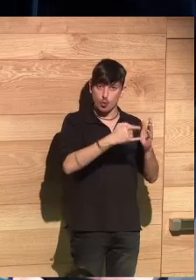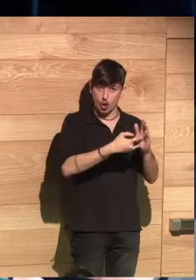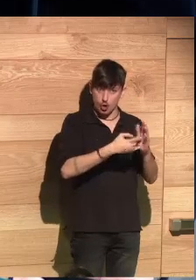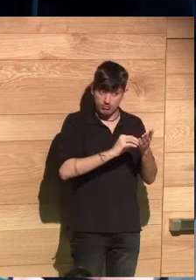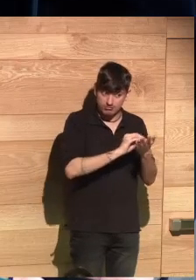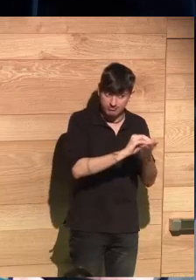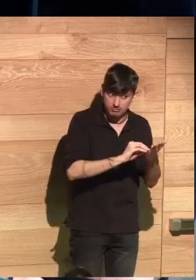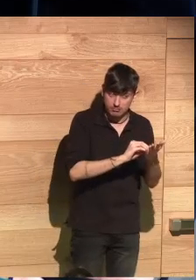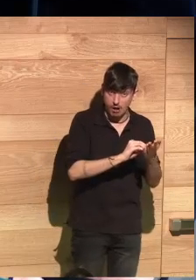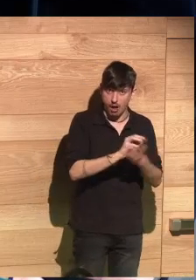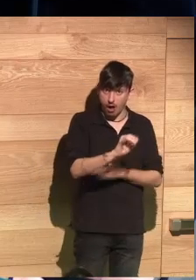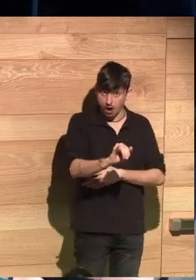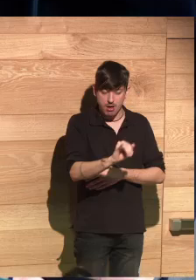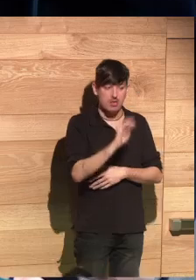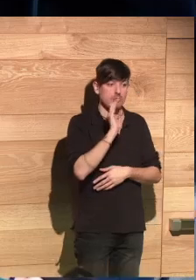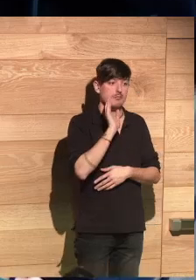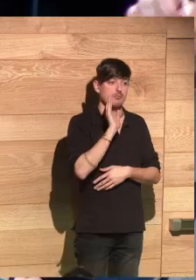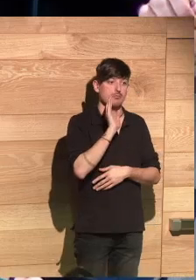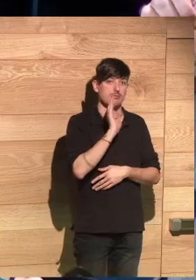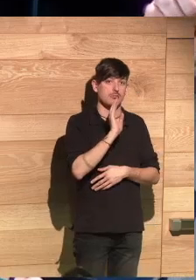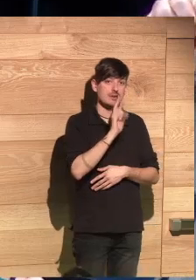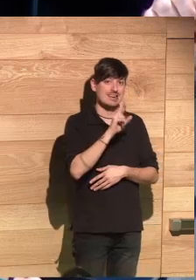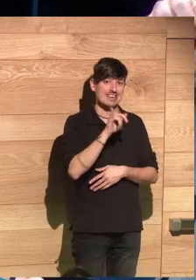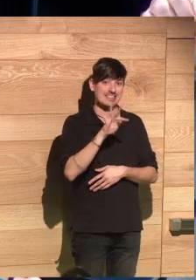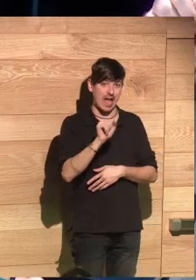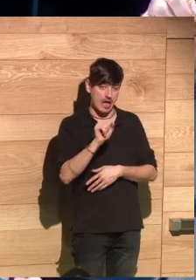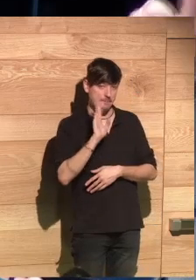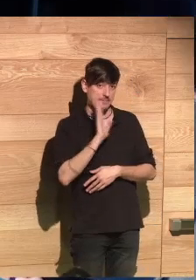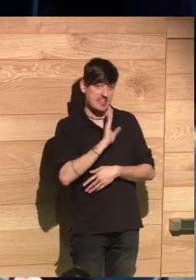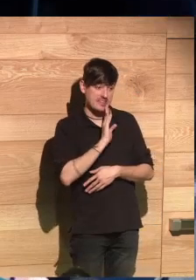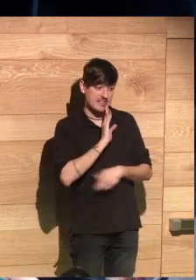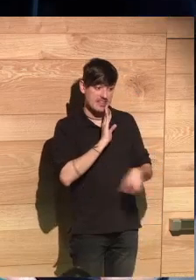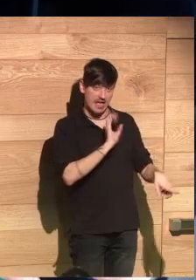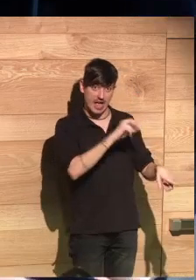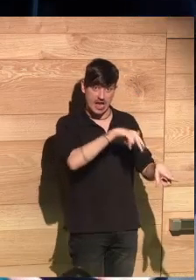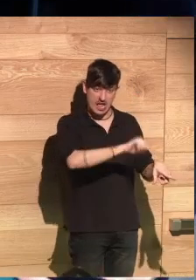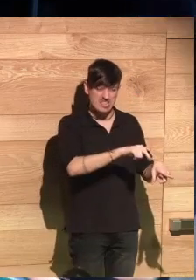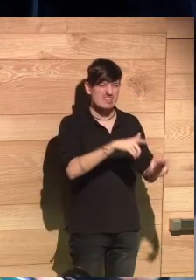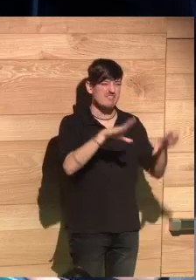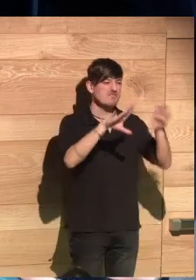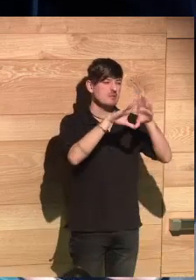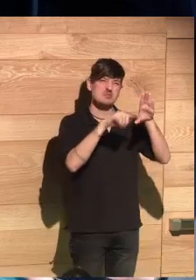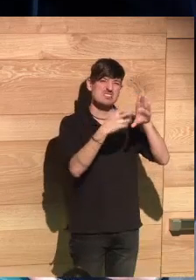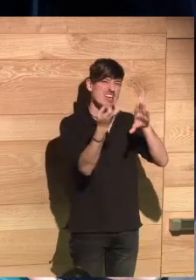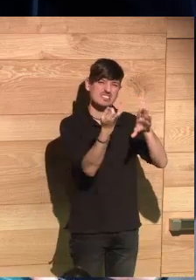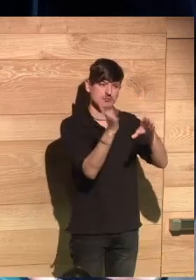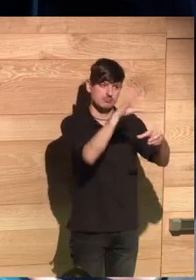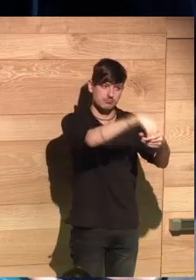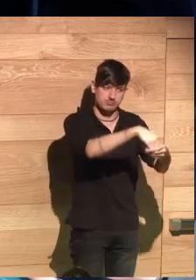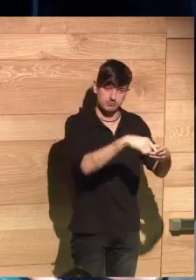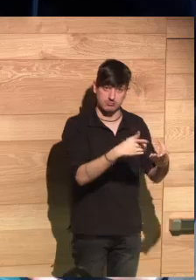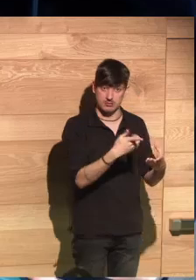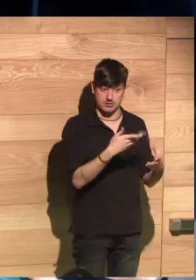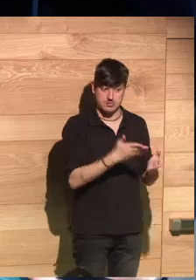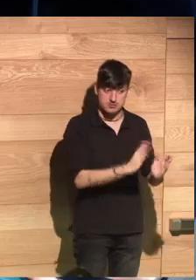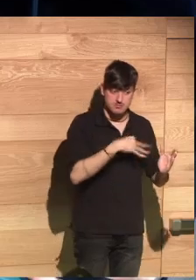por parte de Rita, de la madre de Diana P., hacia la construcción de qué es el feminismo, y vamos a darle un espacio simbólico que